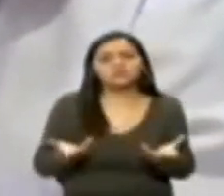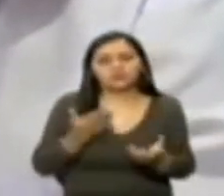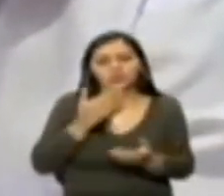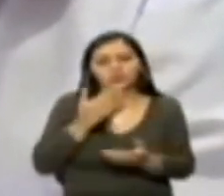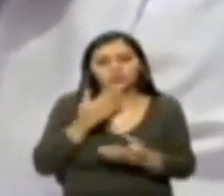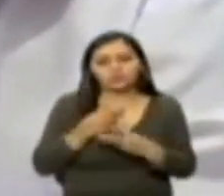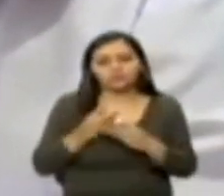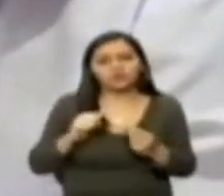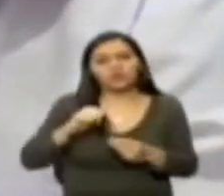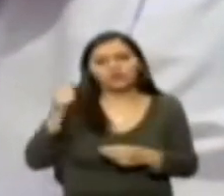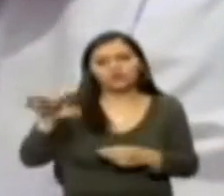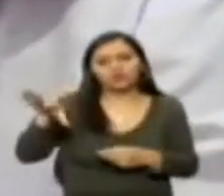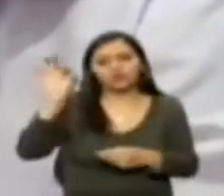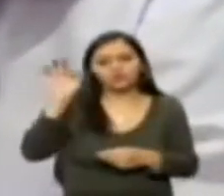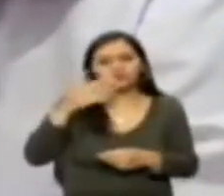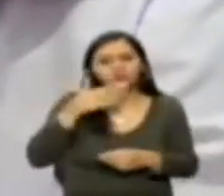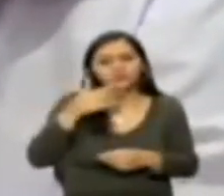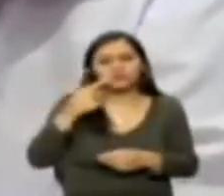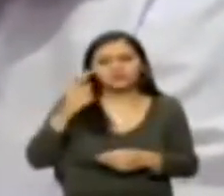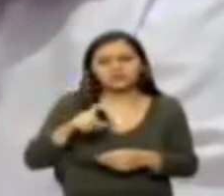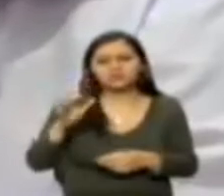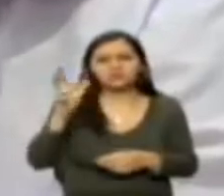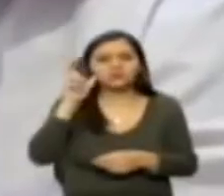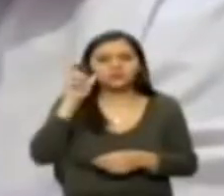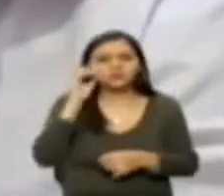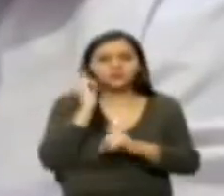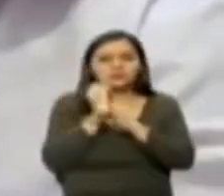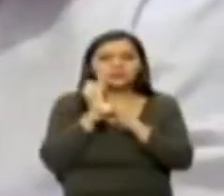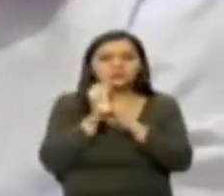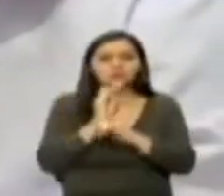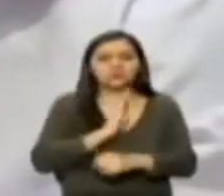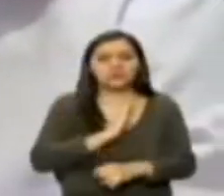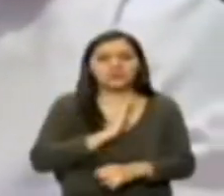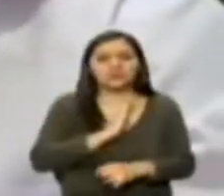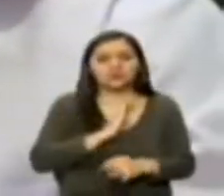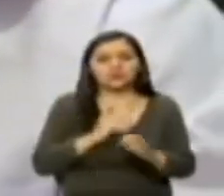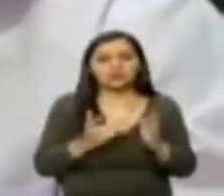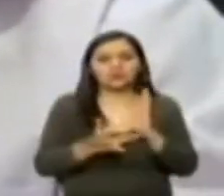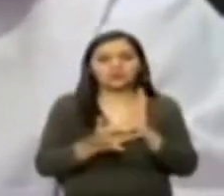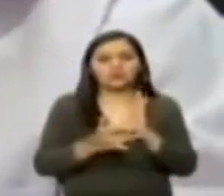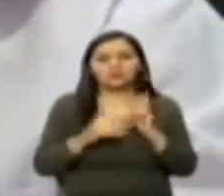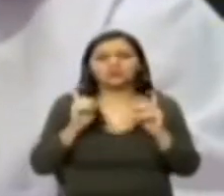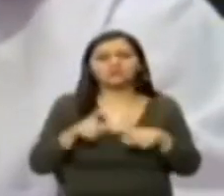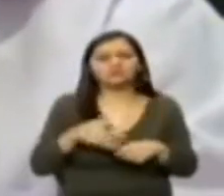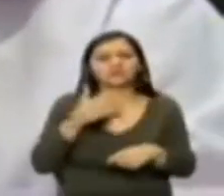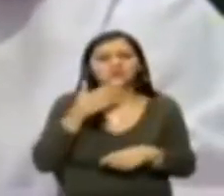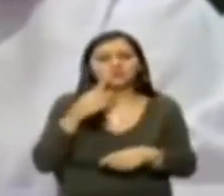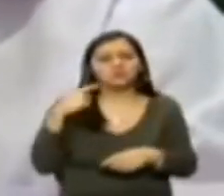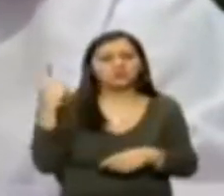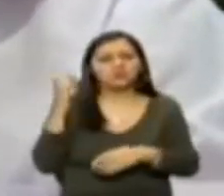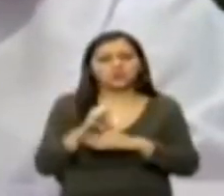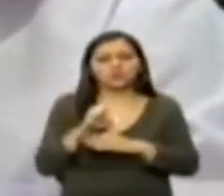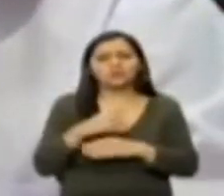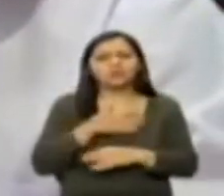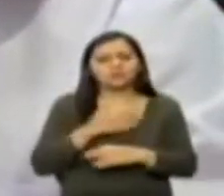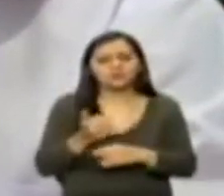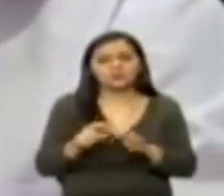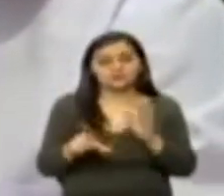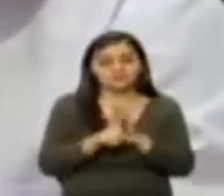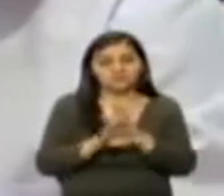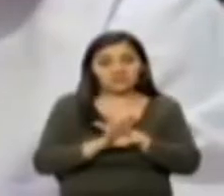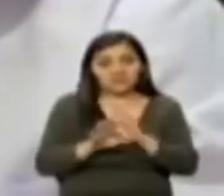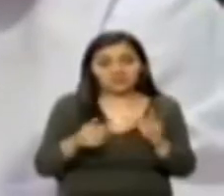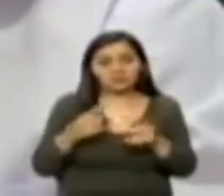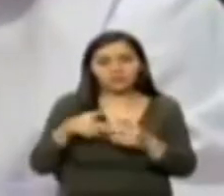¿Alguna otra opción, señor presidente? Se había escuchado de los institutos técnicos en el país. No sé a nivel nacional cuántos están legalizados, pero